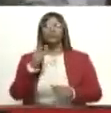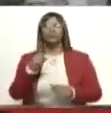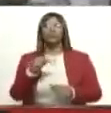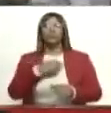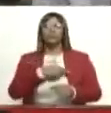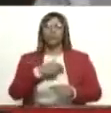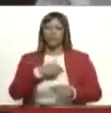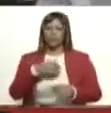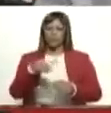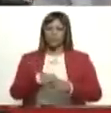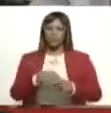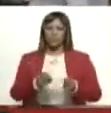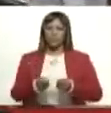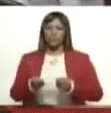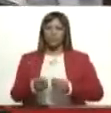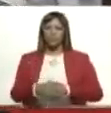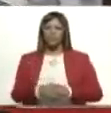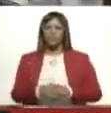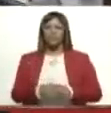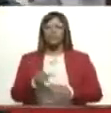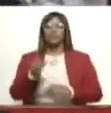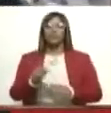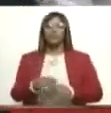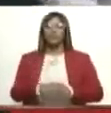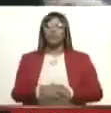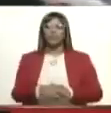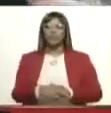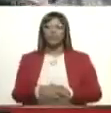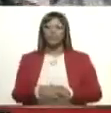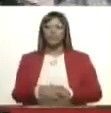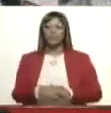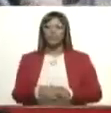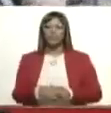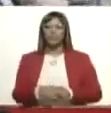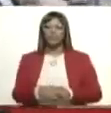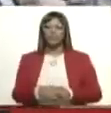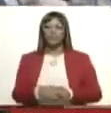de la Comisión de Contraloría. Sobre todo, además, cuando